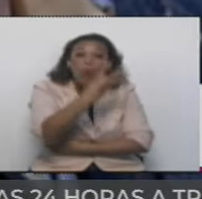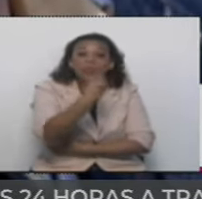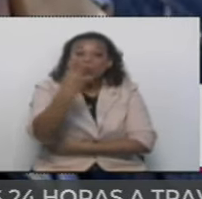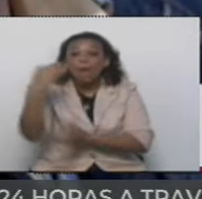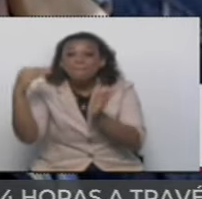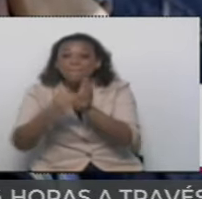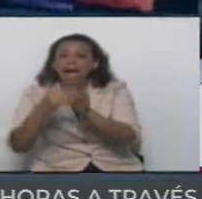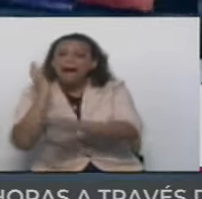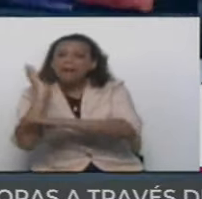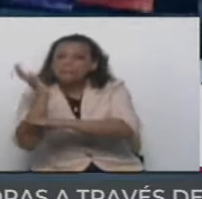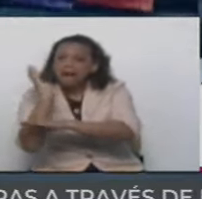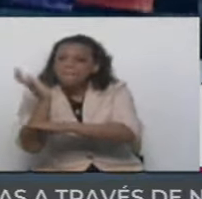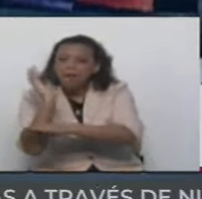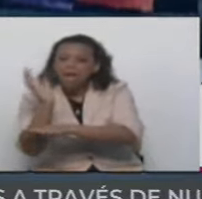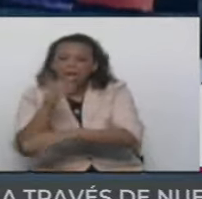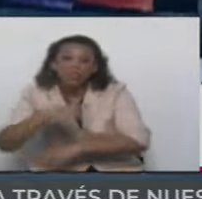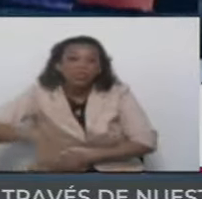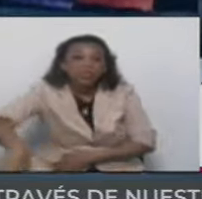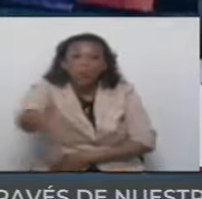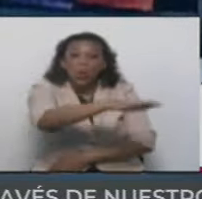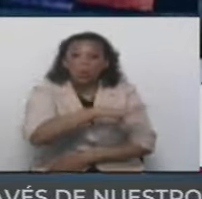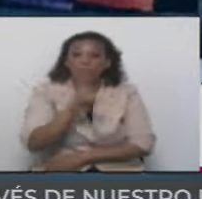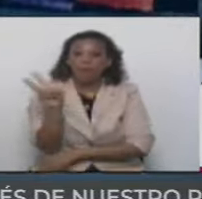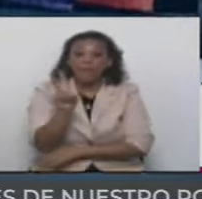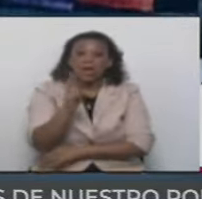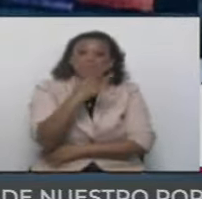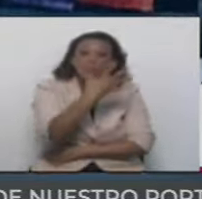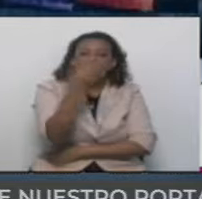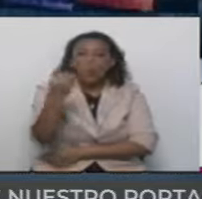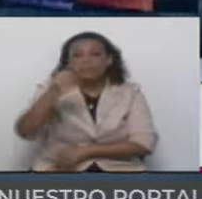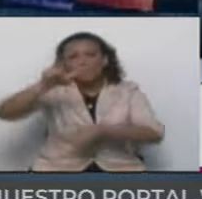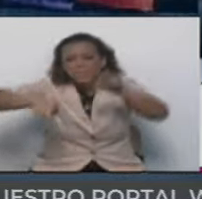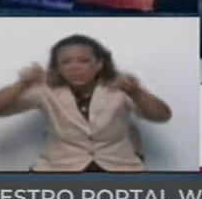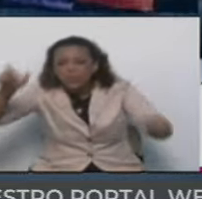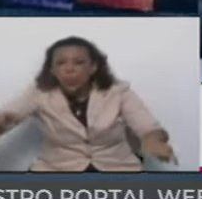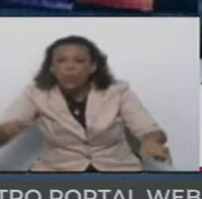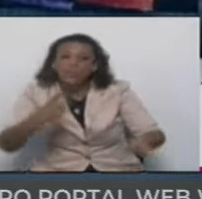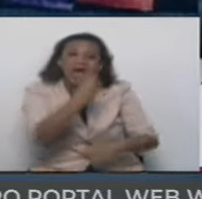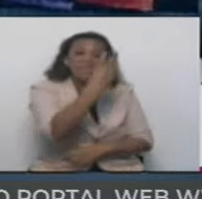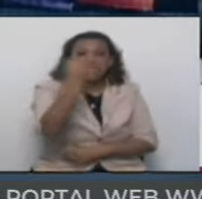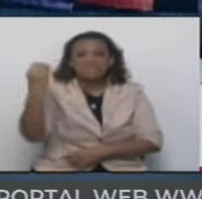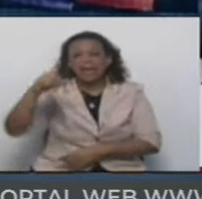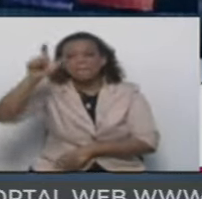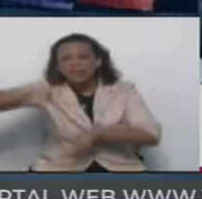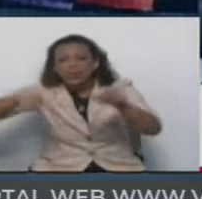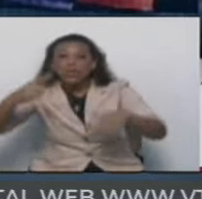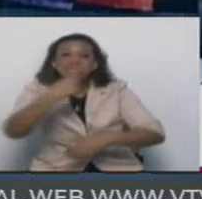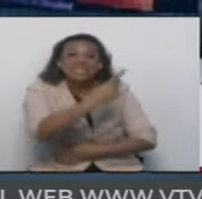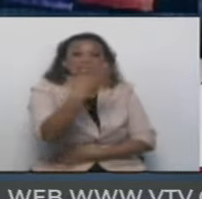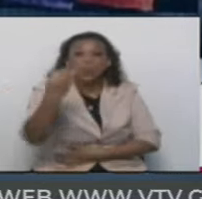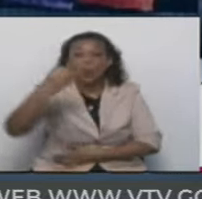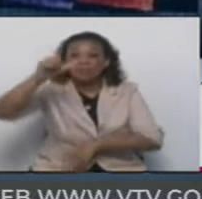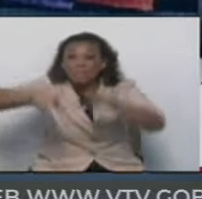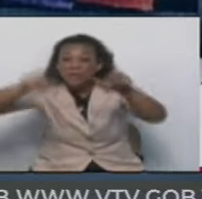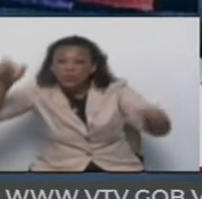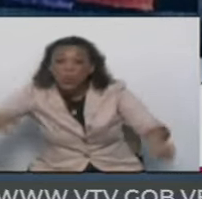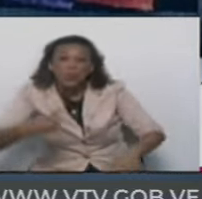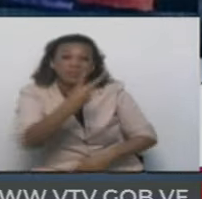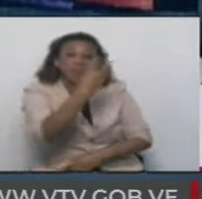41.000 asambleas, algunas de 50 personas, 100, 150,